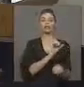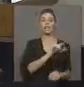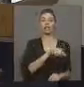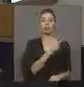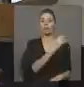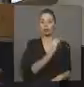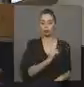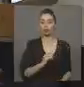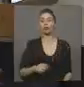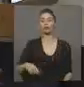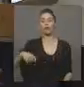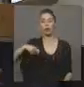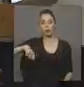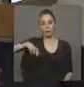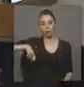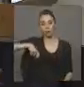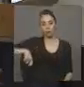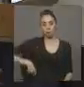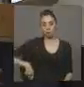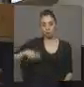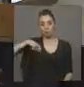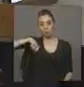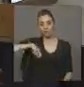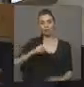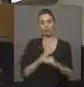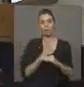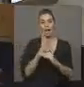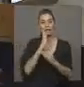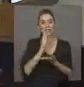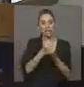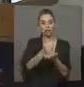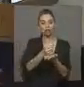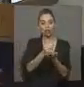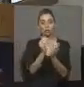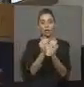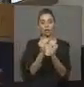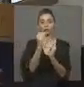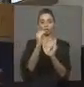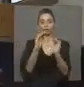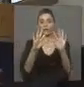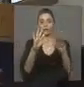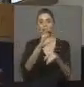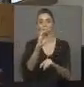Las pensiones básicas solidarias van a crecer en un 10%.